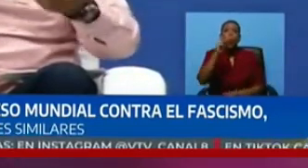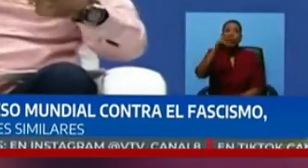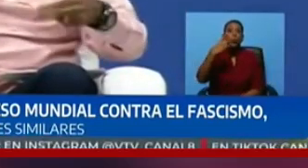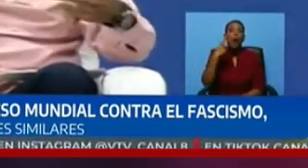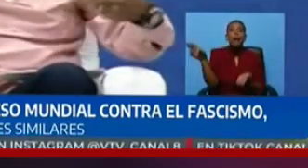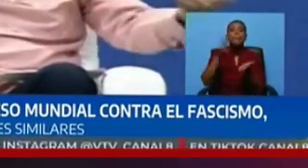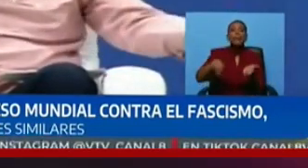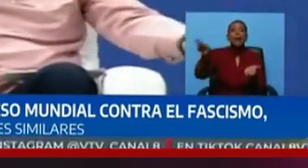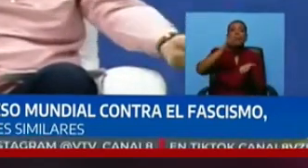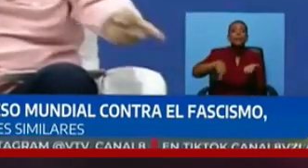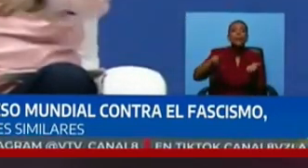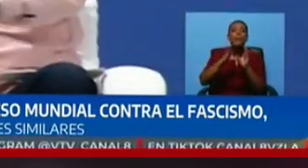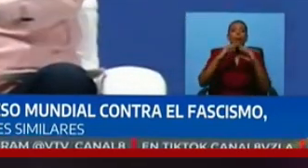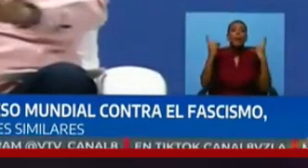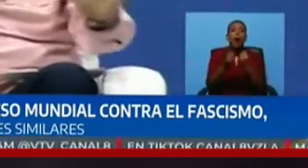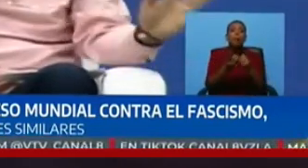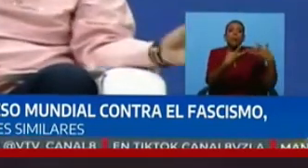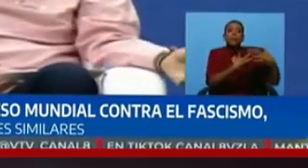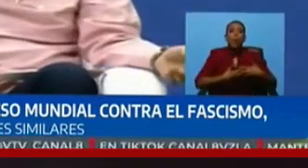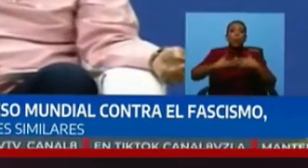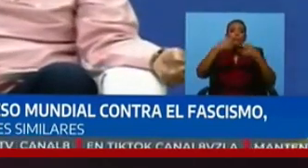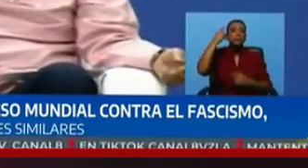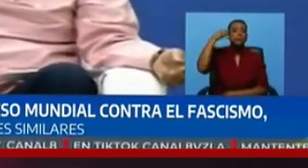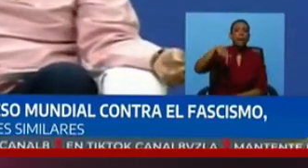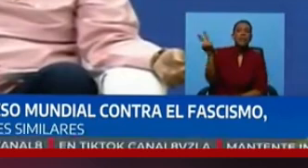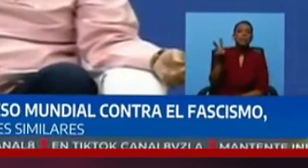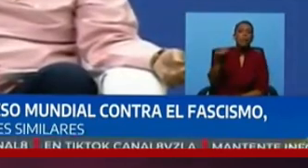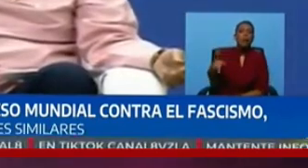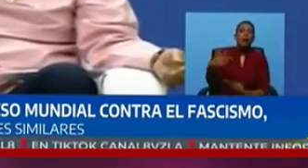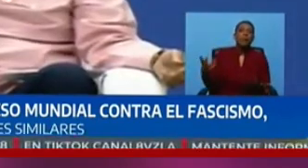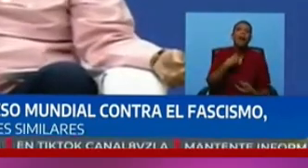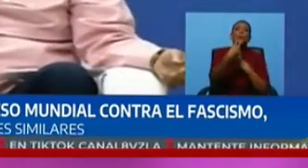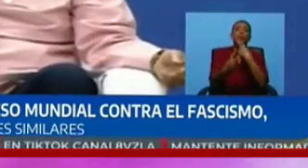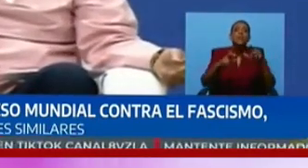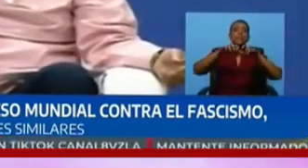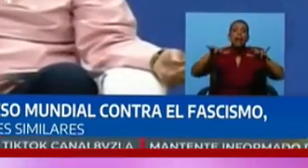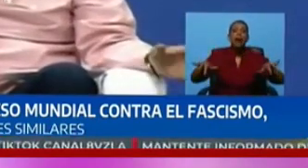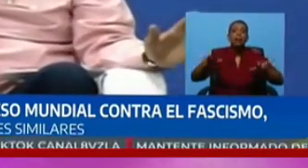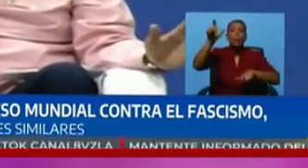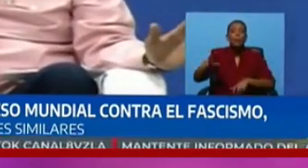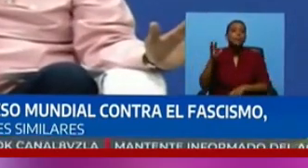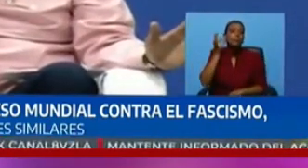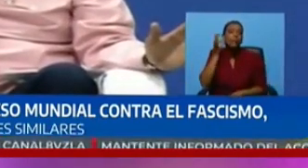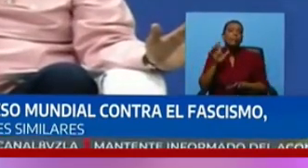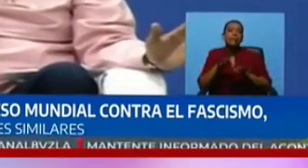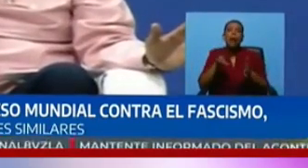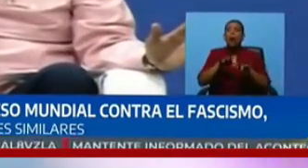días Canel? Sí, claro. Nos duele a todos. Eso es algo monstruoso, Carlos, algo